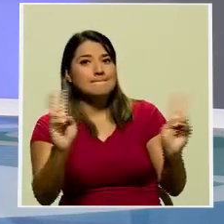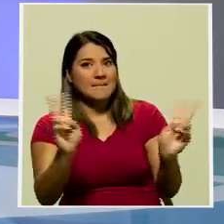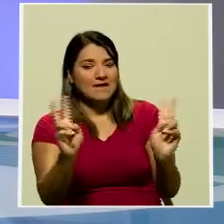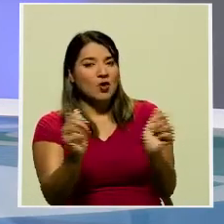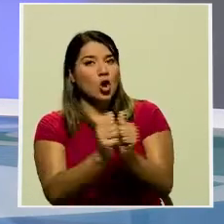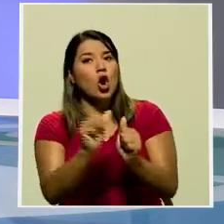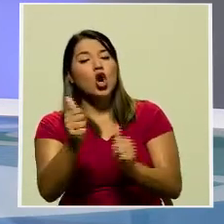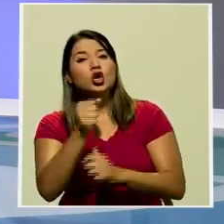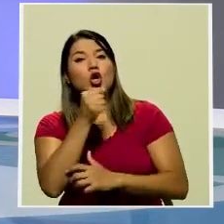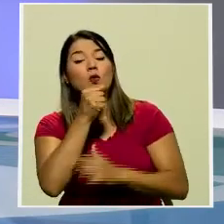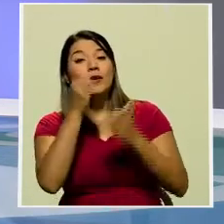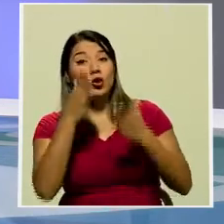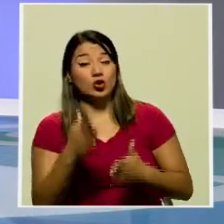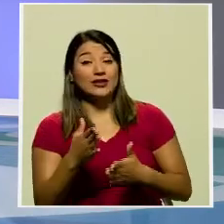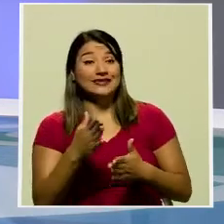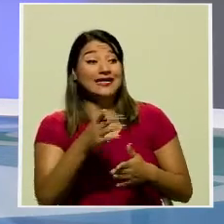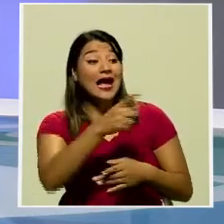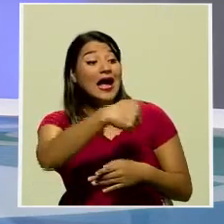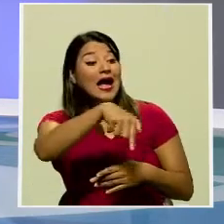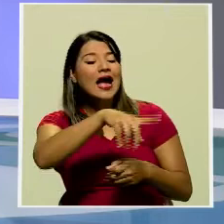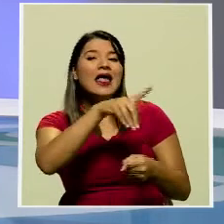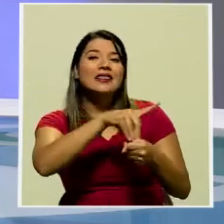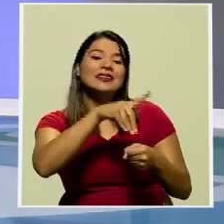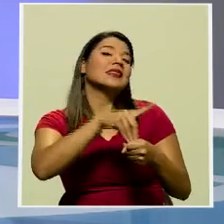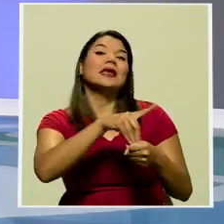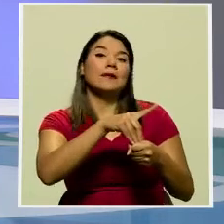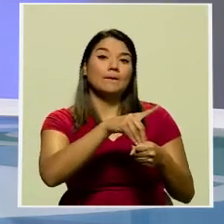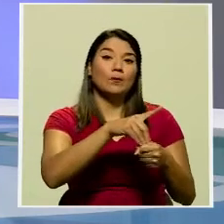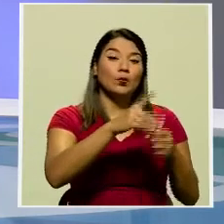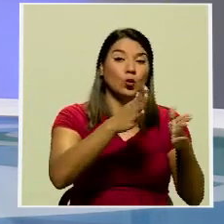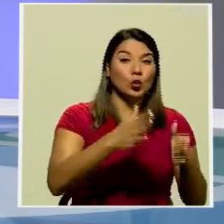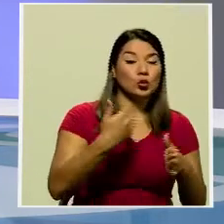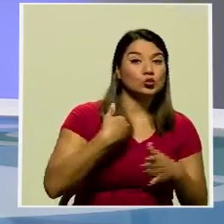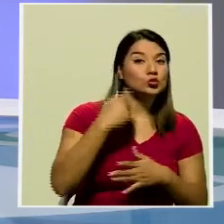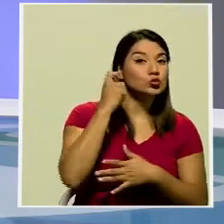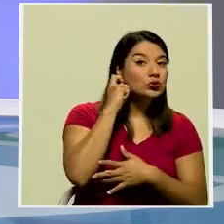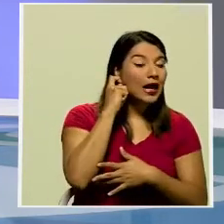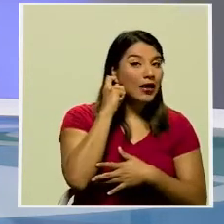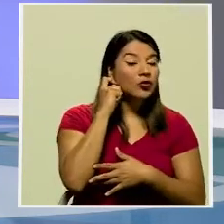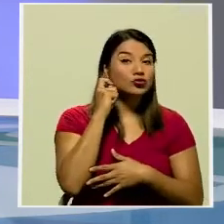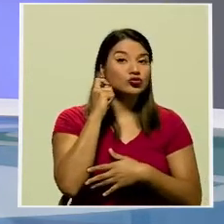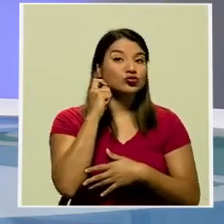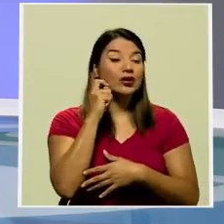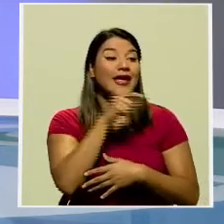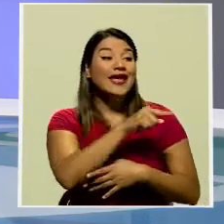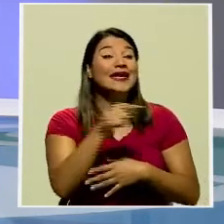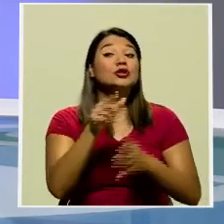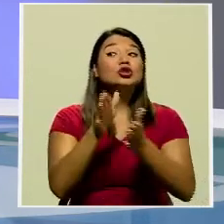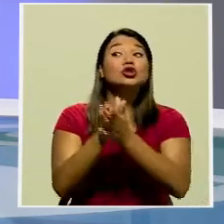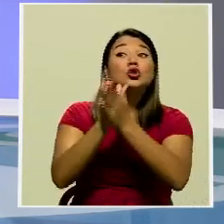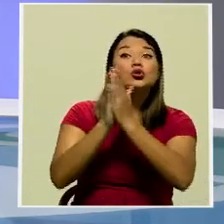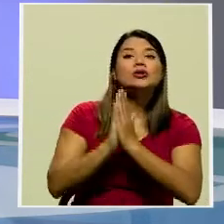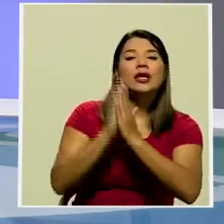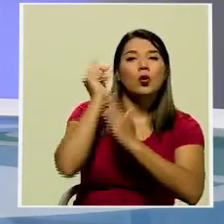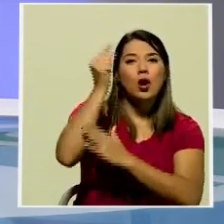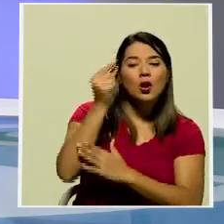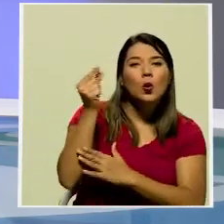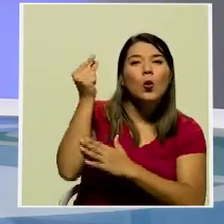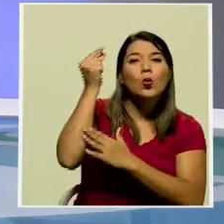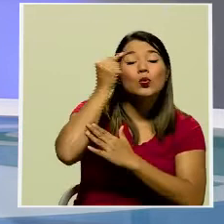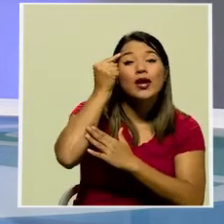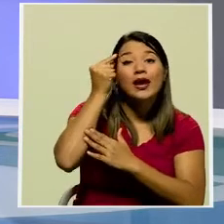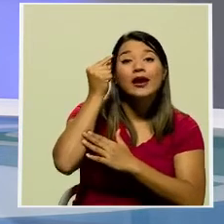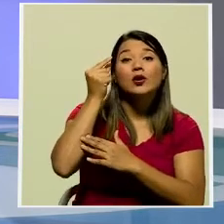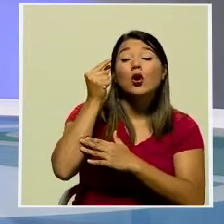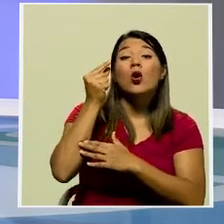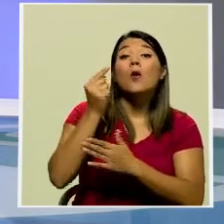y diputadas, incluidas legisladoras de la fracción de gobierno, solicitaron al Poder Ejecutivo convocar